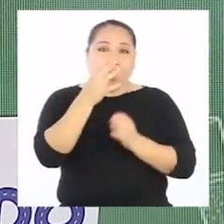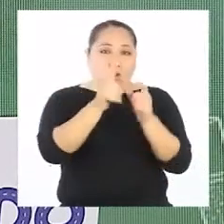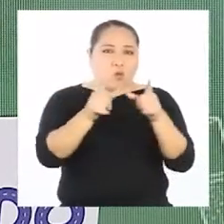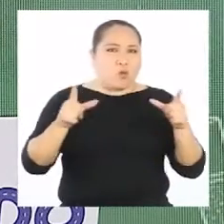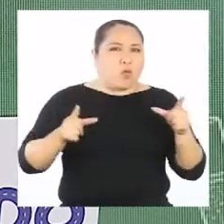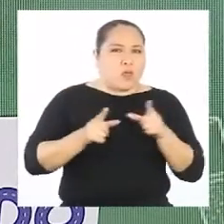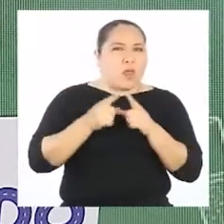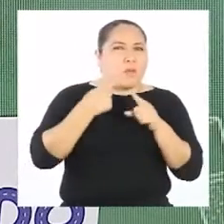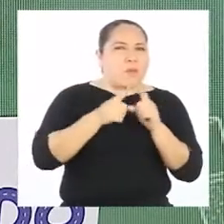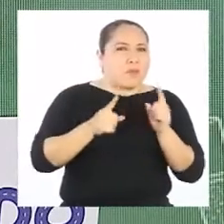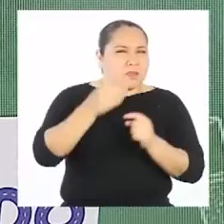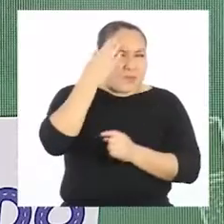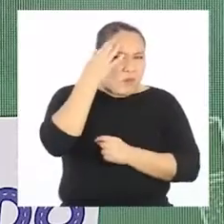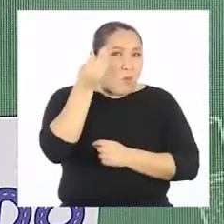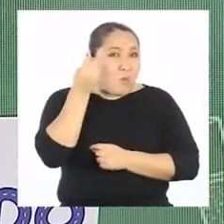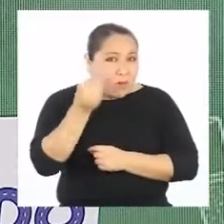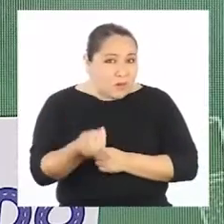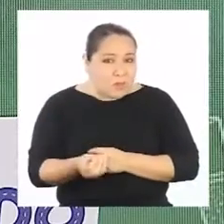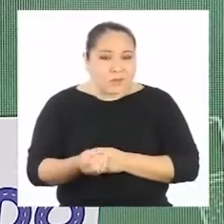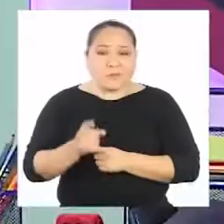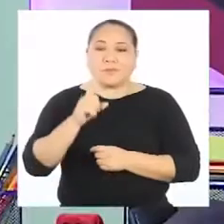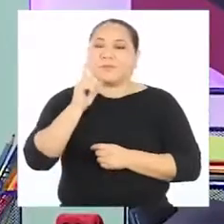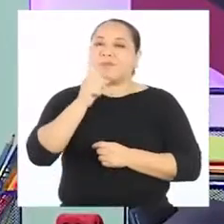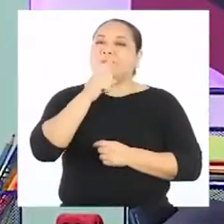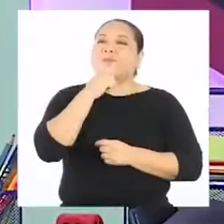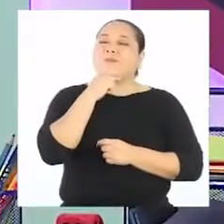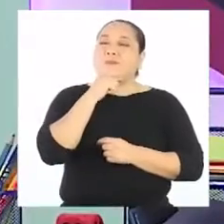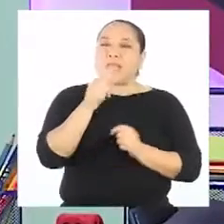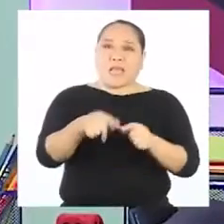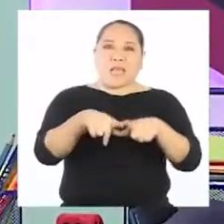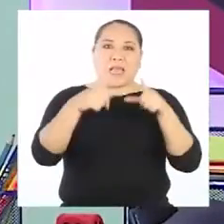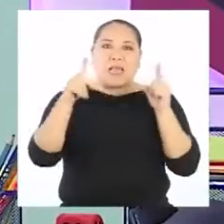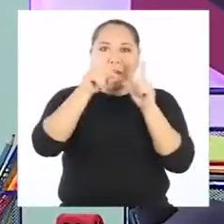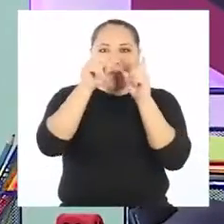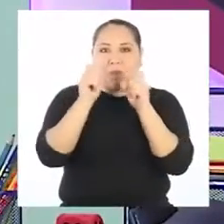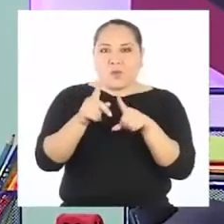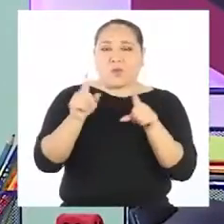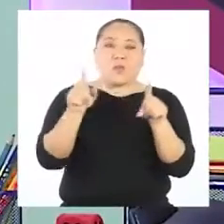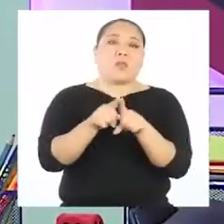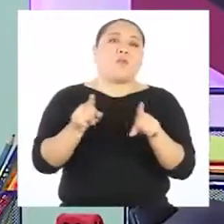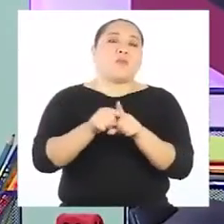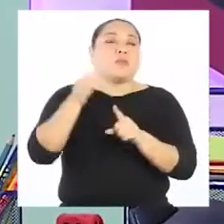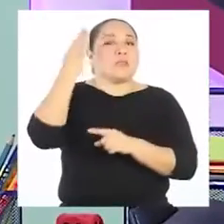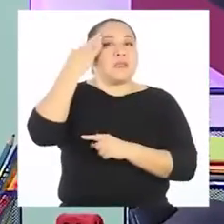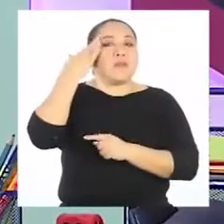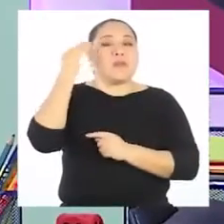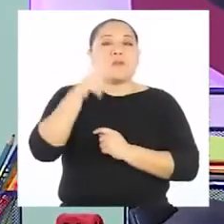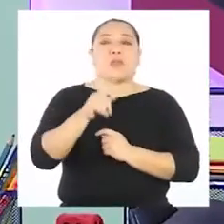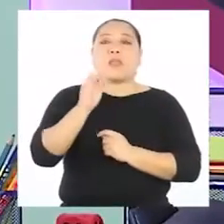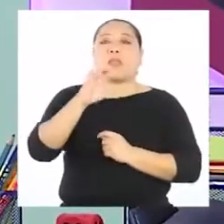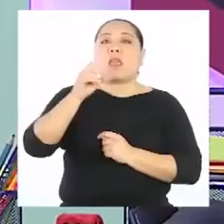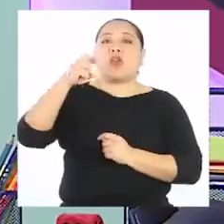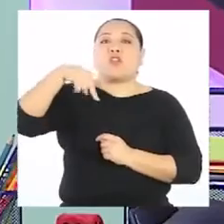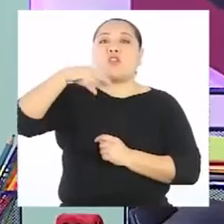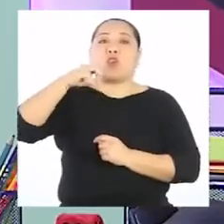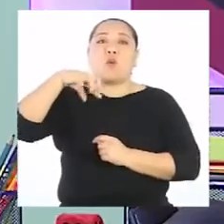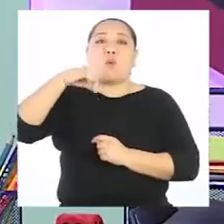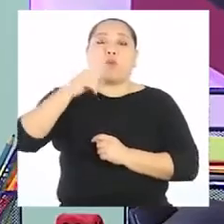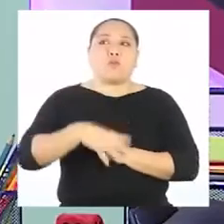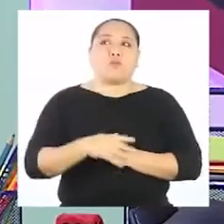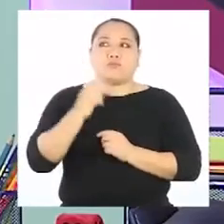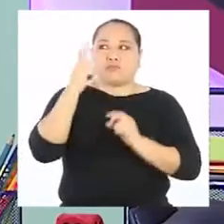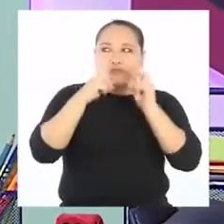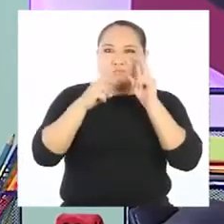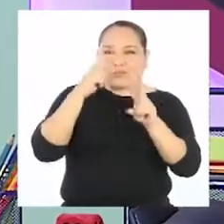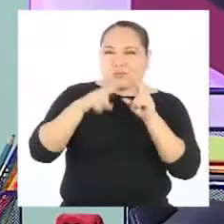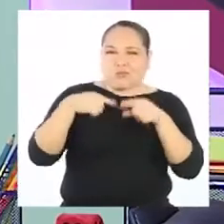en varios lugares, pero ¿sabemos por qué? Esa es una gran pregunta. Además, sabemos que el tecnopor está